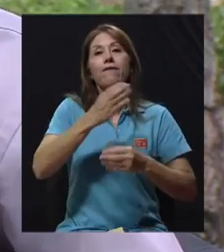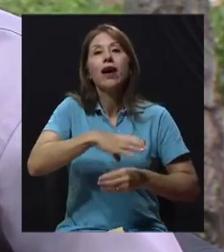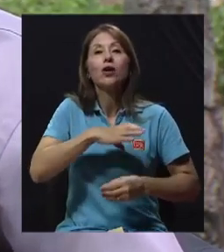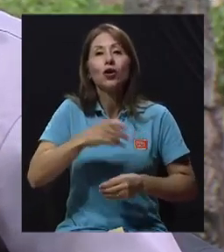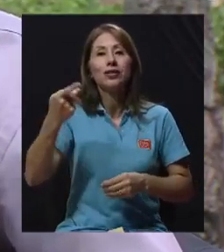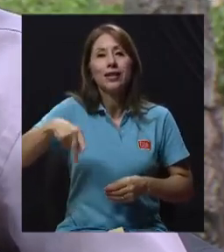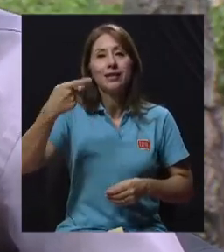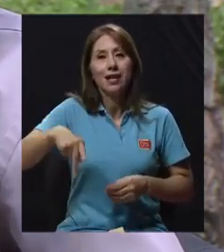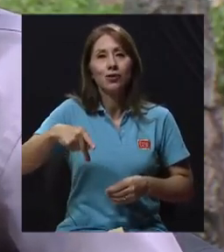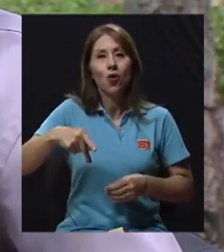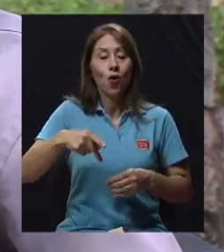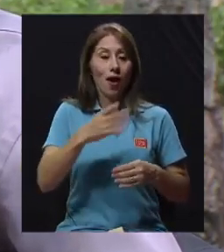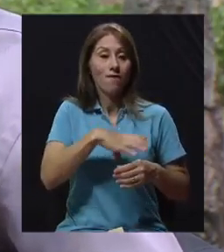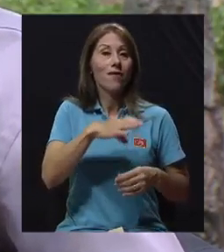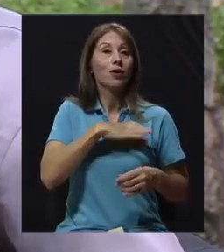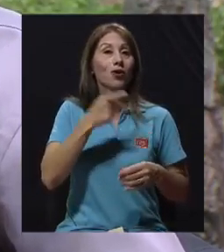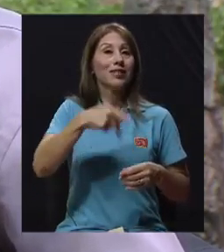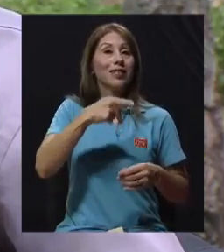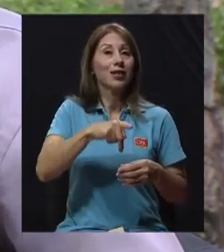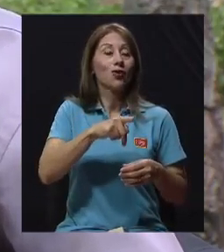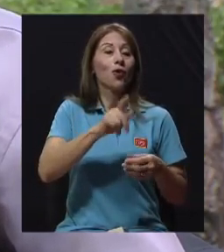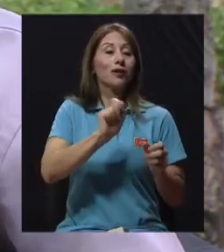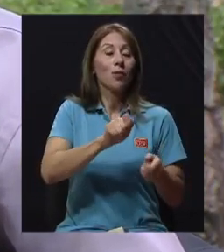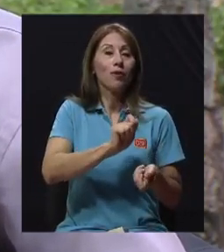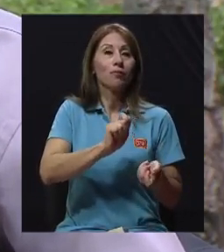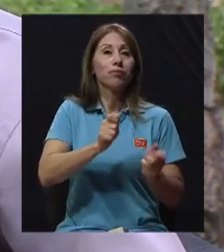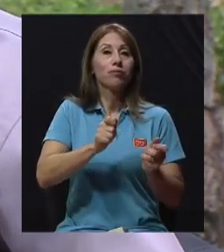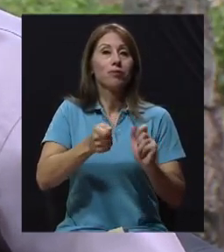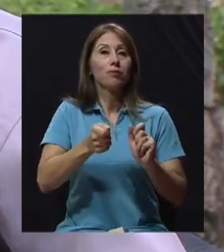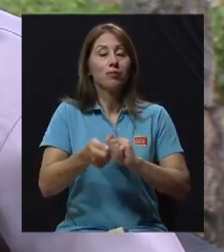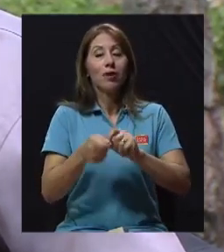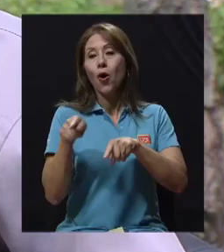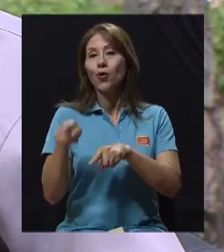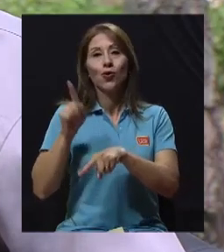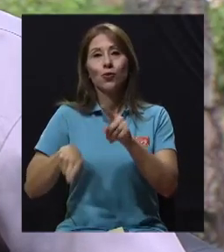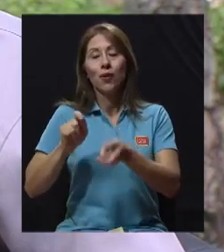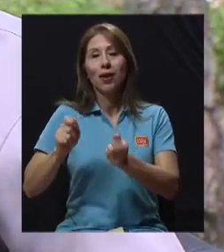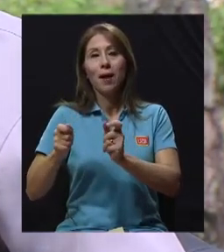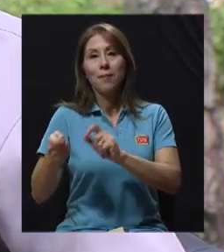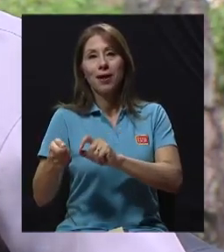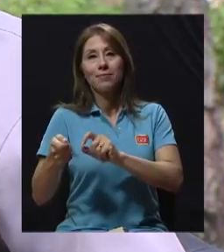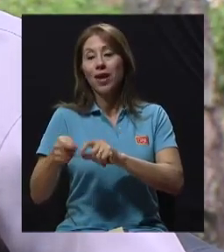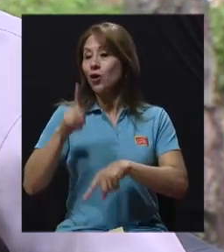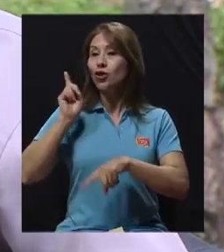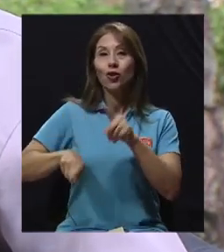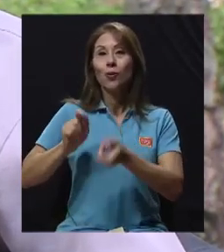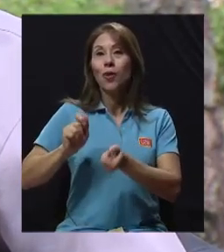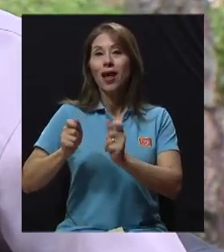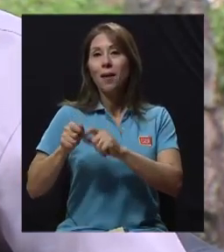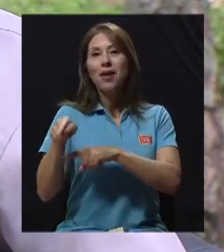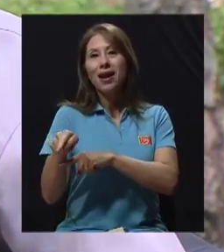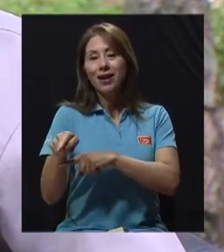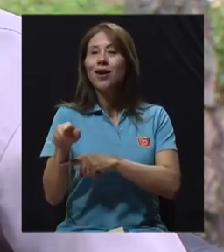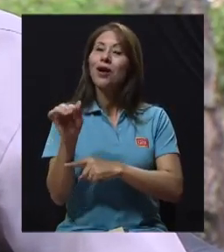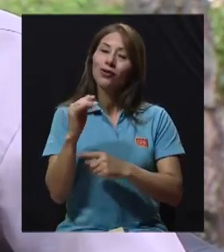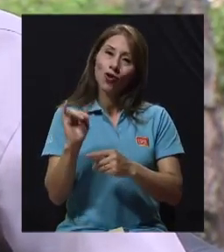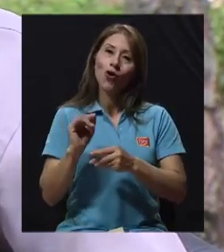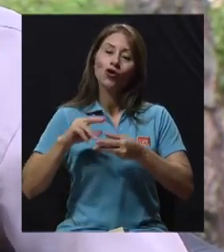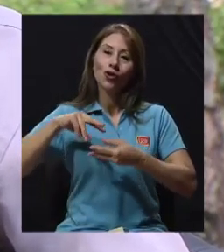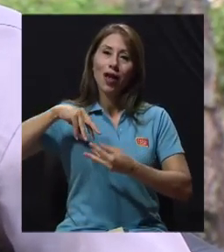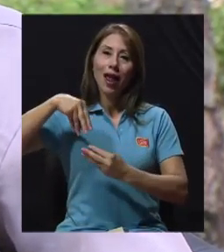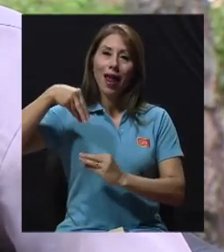los modificables y los no modificables. Los no modificables son los que usted menciona, son los factores genéticos, que esos ya son